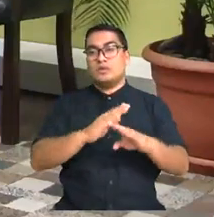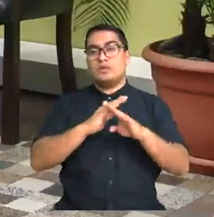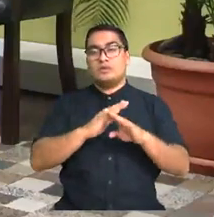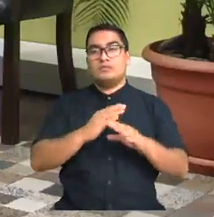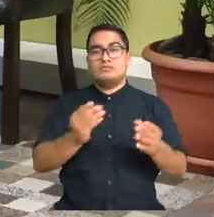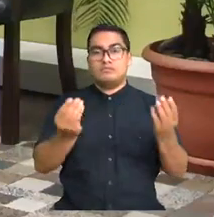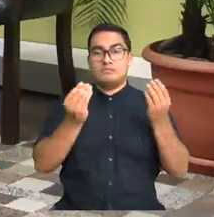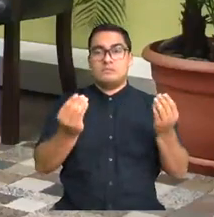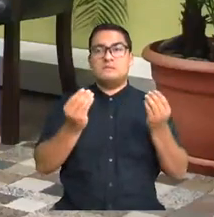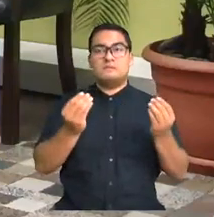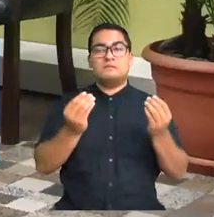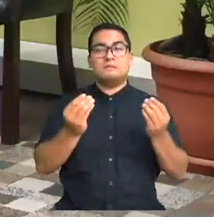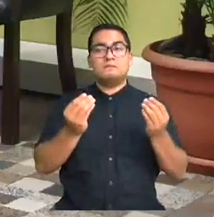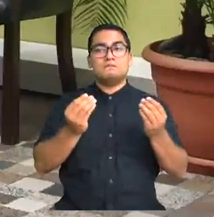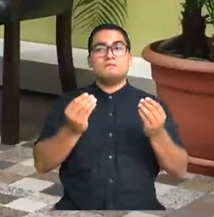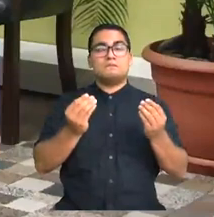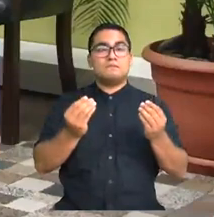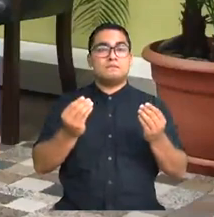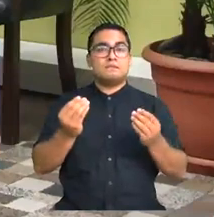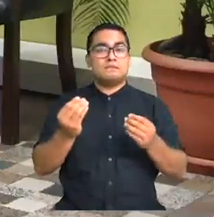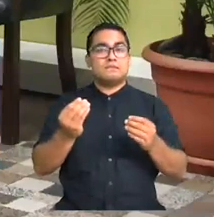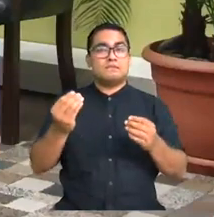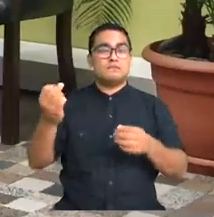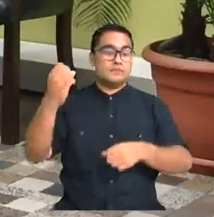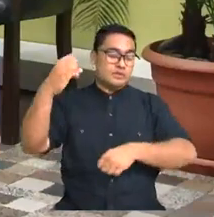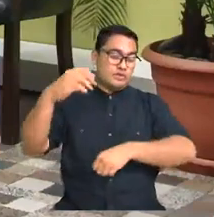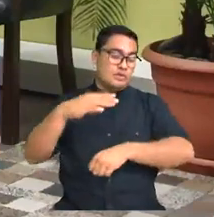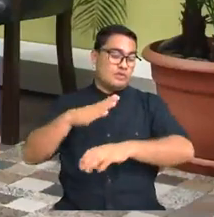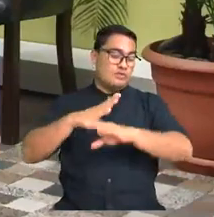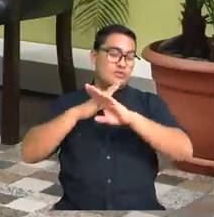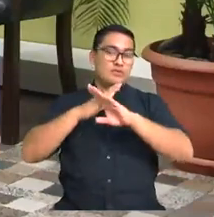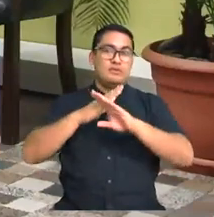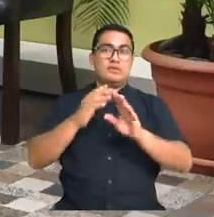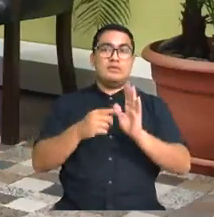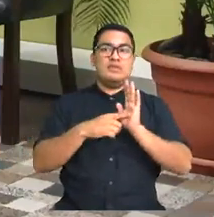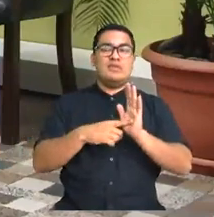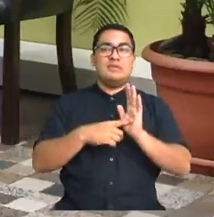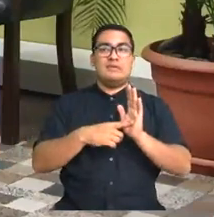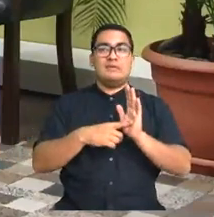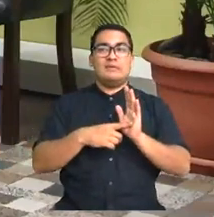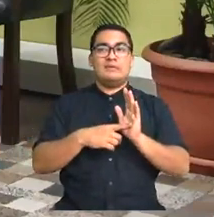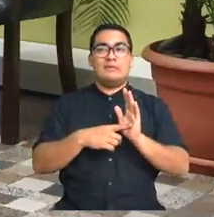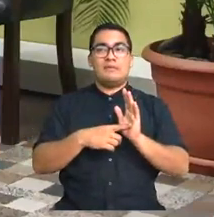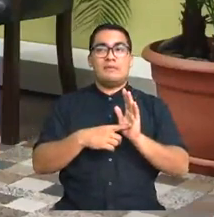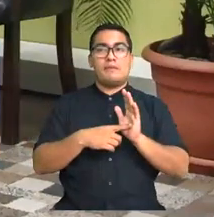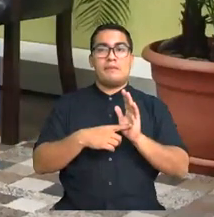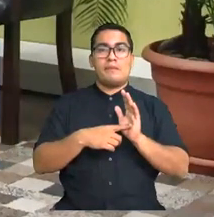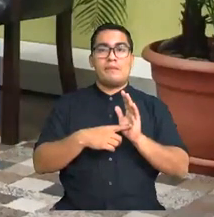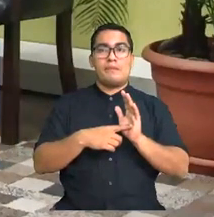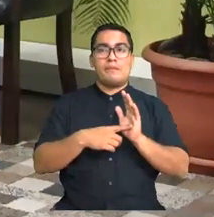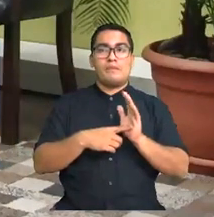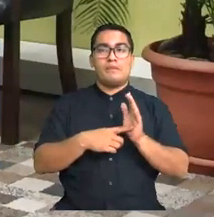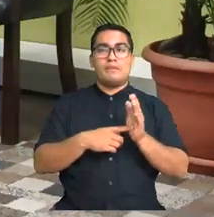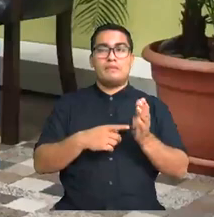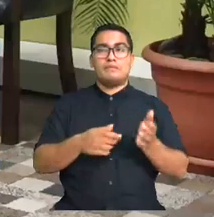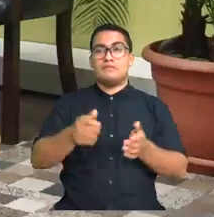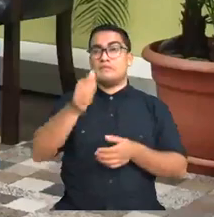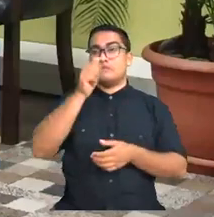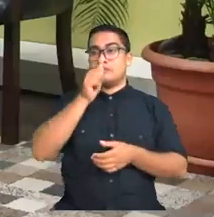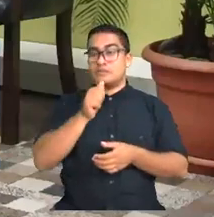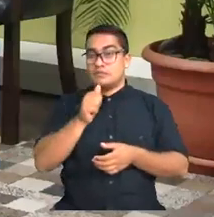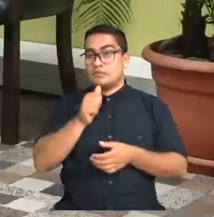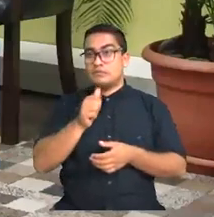los de protectores solares no todos llevan, no son contra agua, como dice la